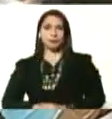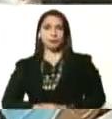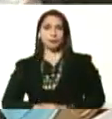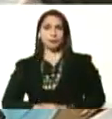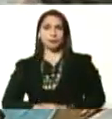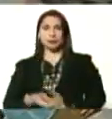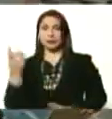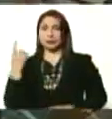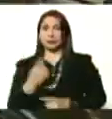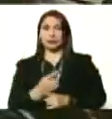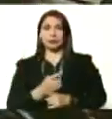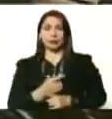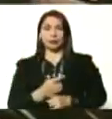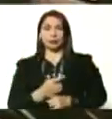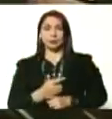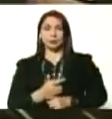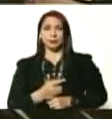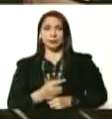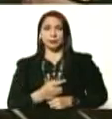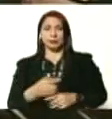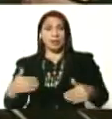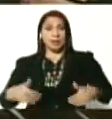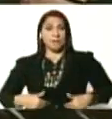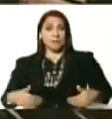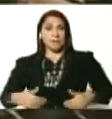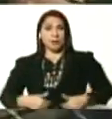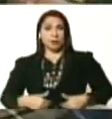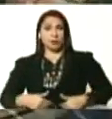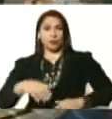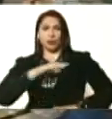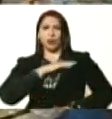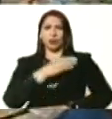debe ser parte del esfuerzo heroico